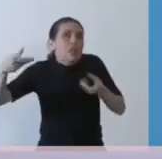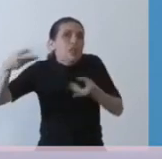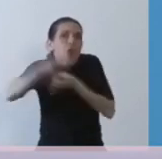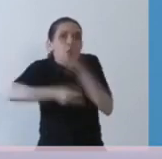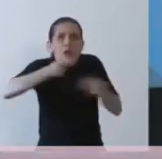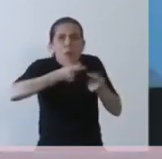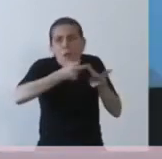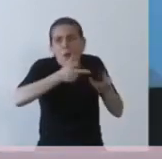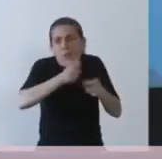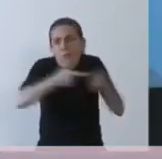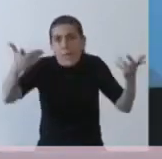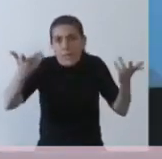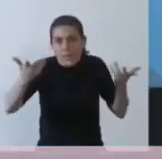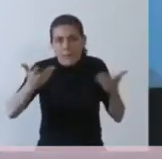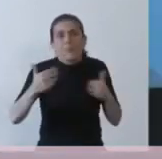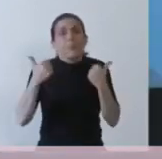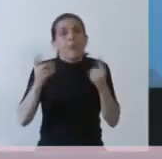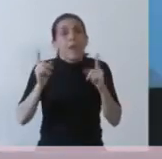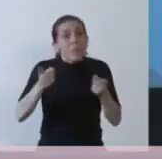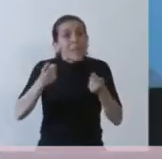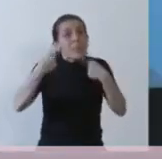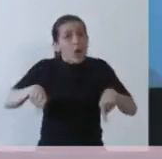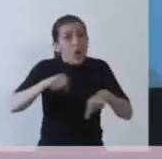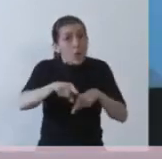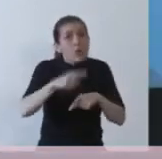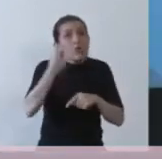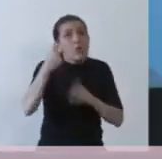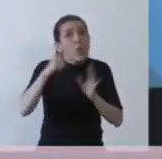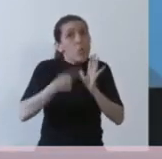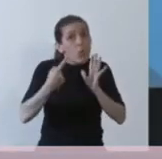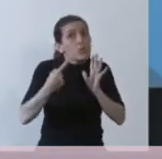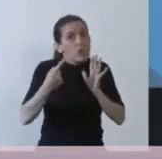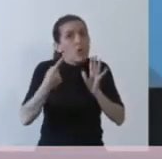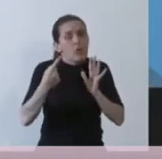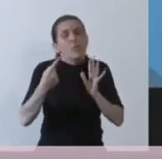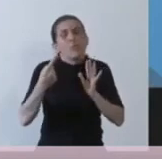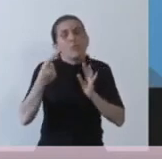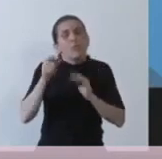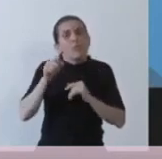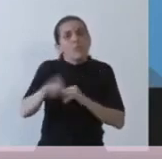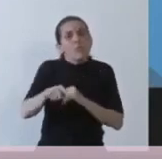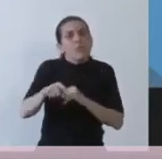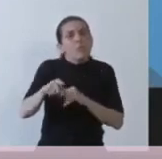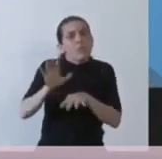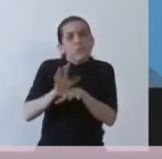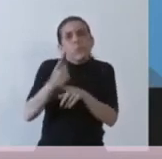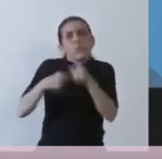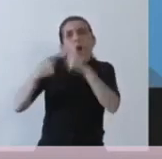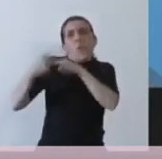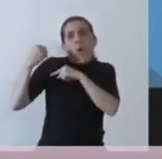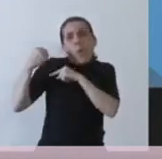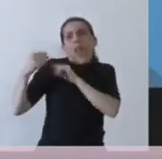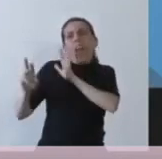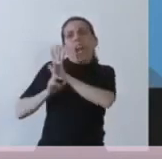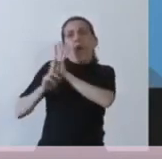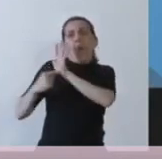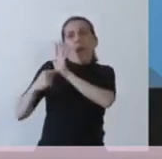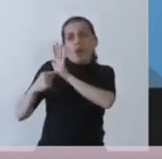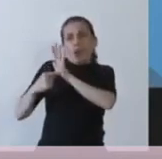producido de estos recursos una parte muy significativa van a provenir de una regulación específica que